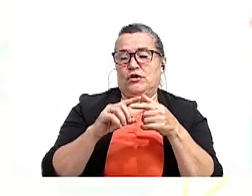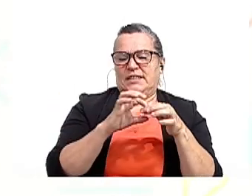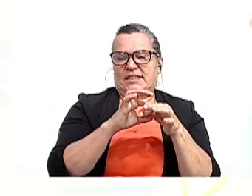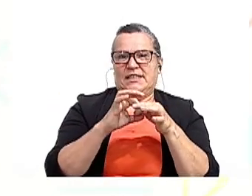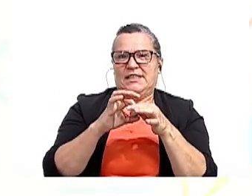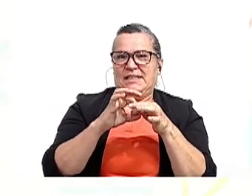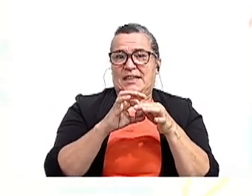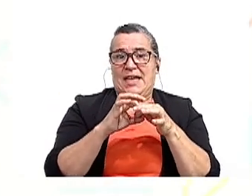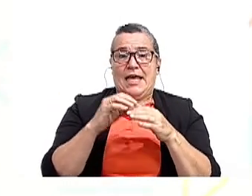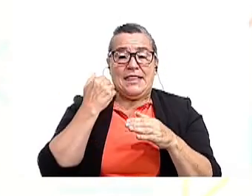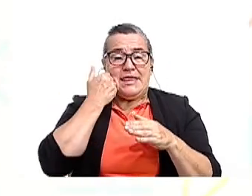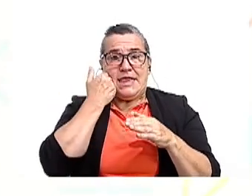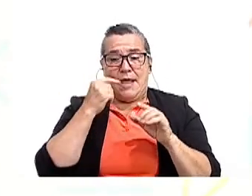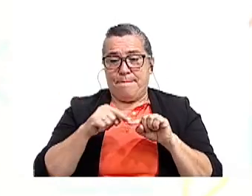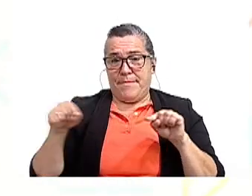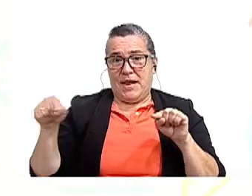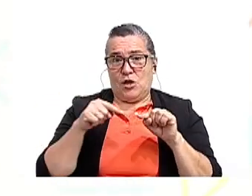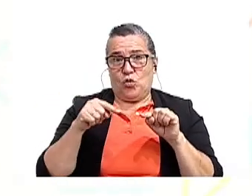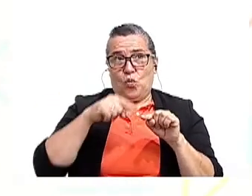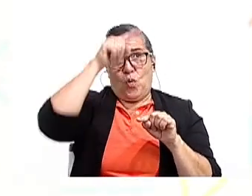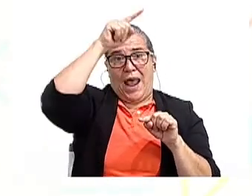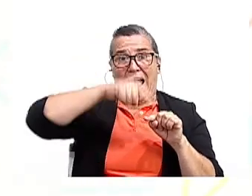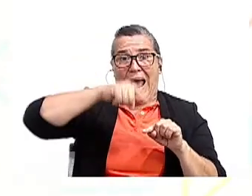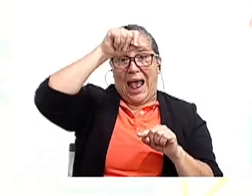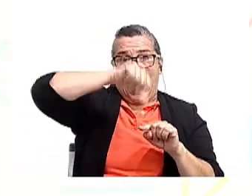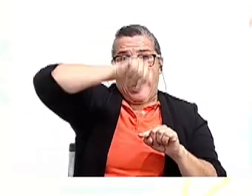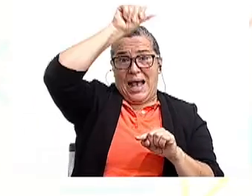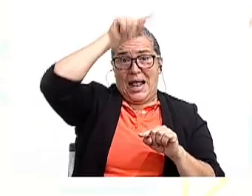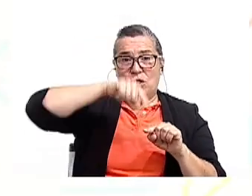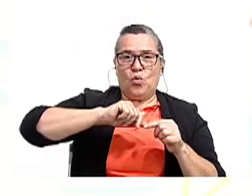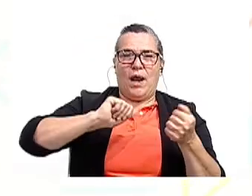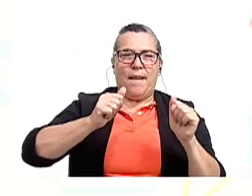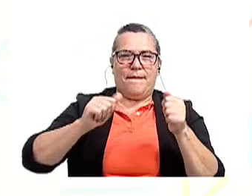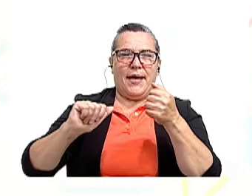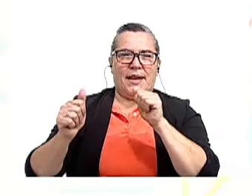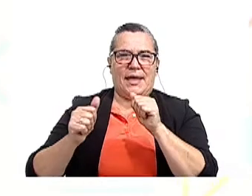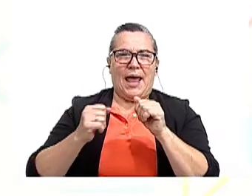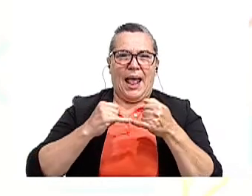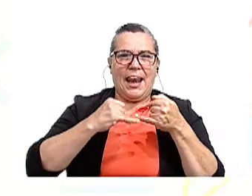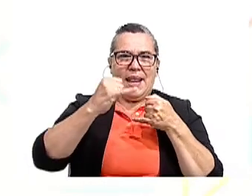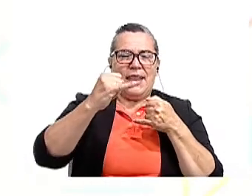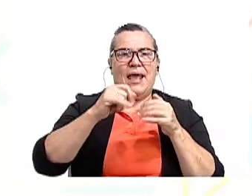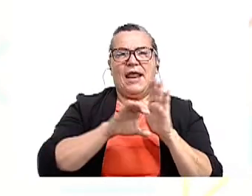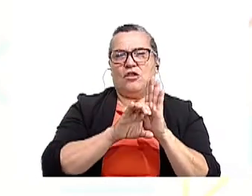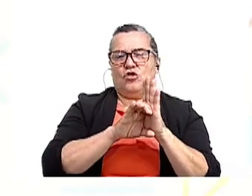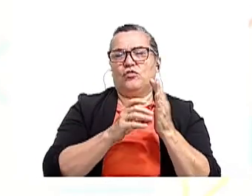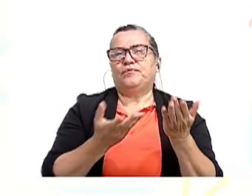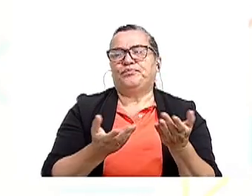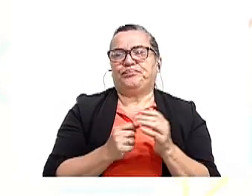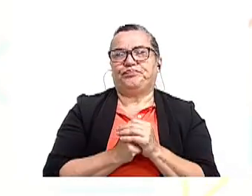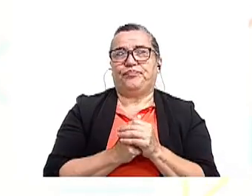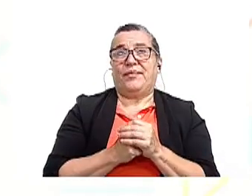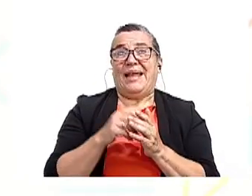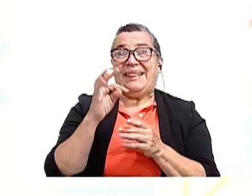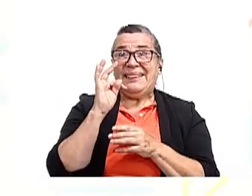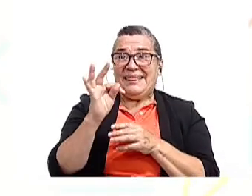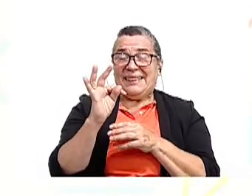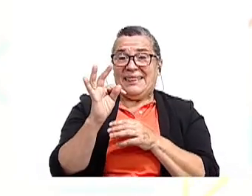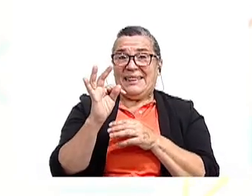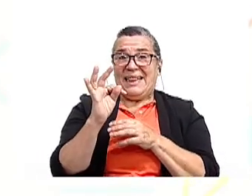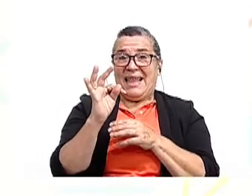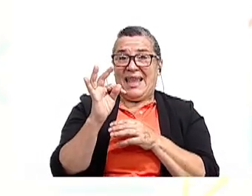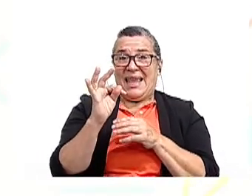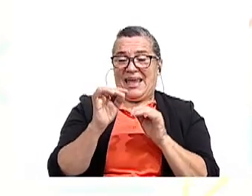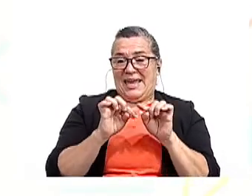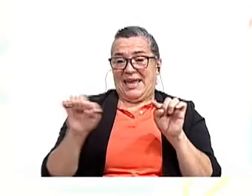la altura varía linealmente. Vamos a expresar la temperatura T en términos de la